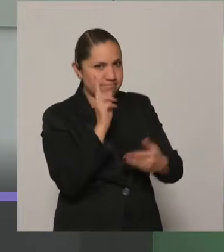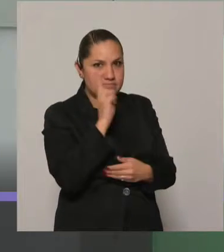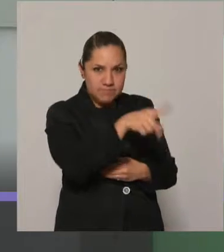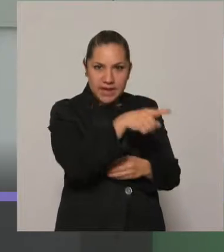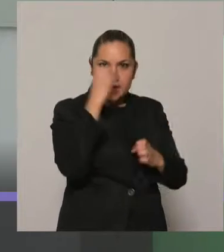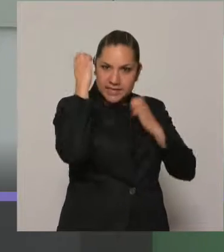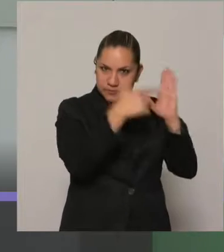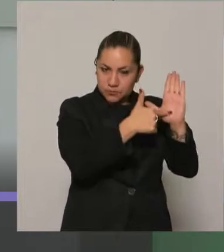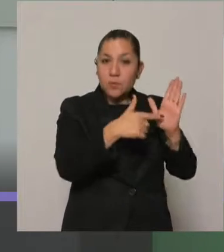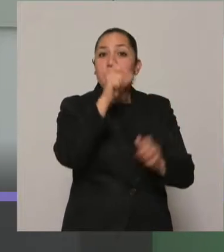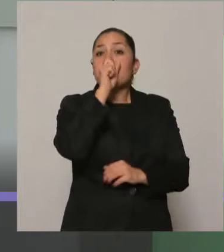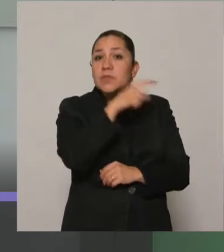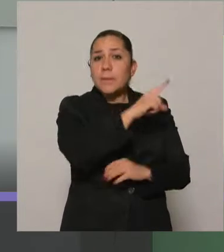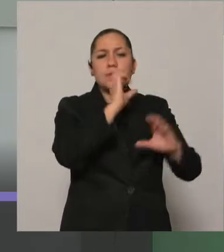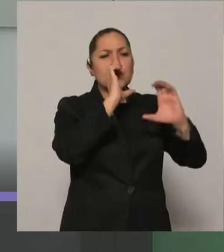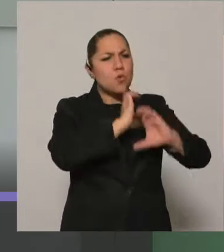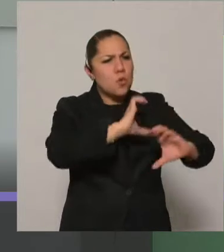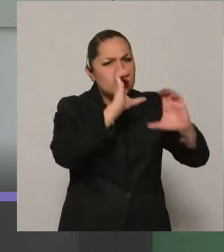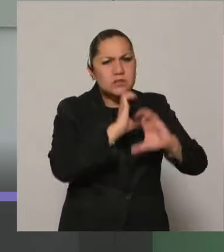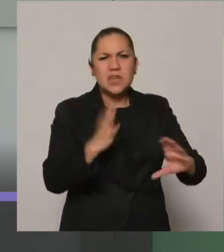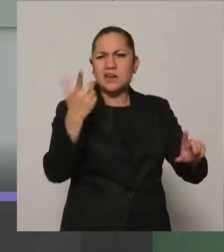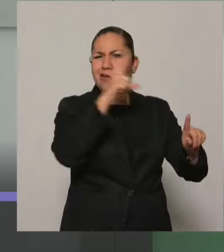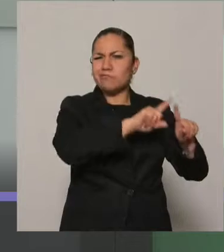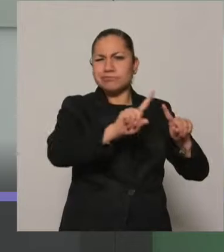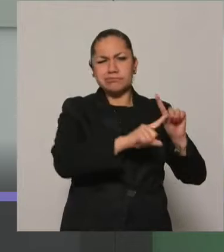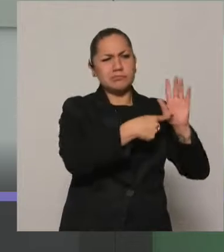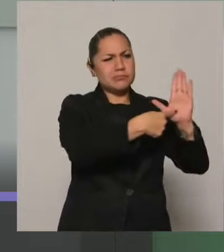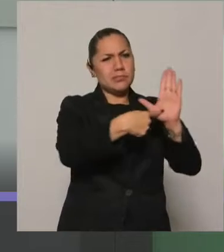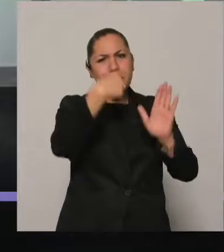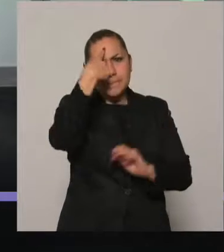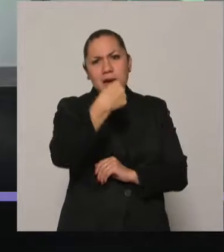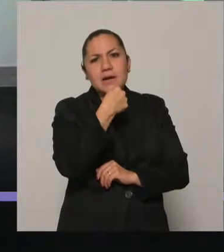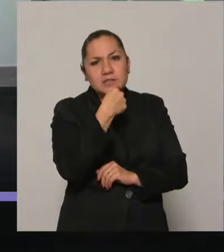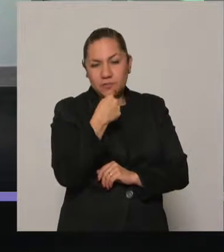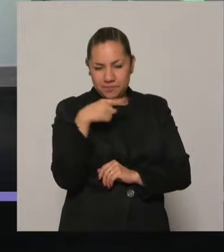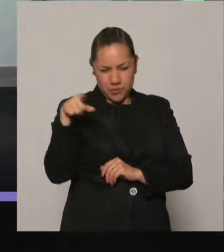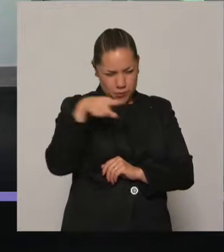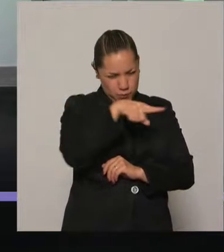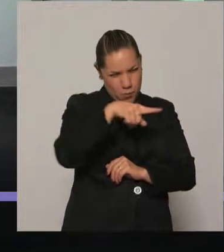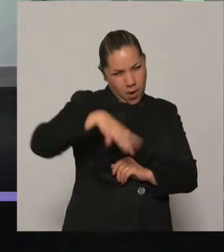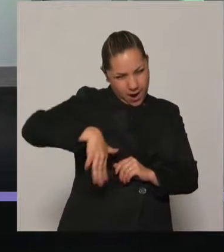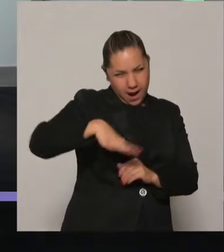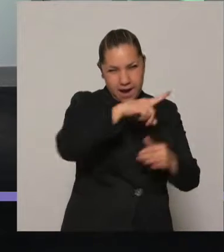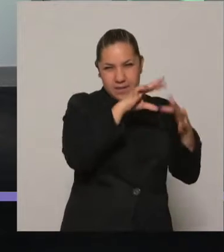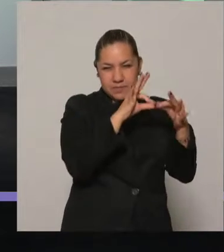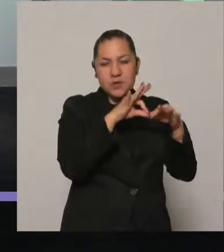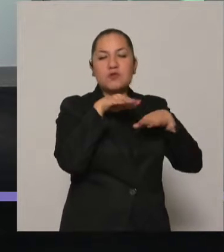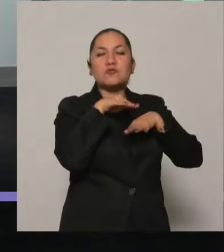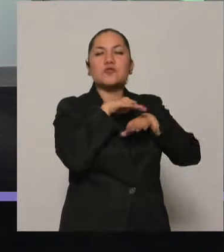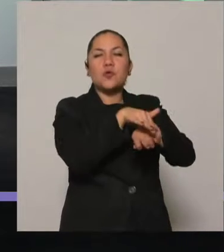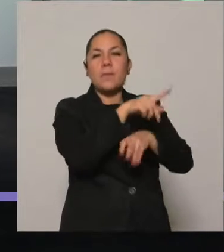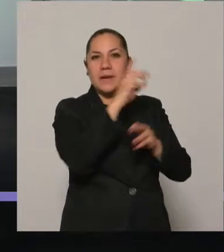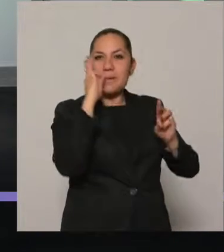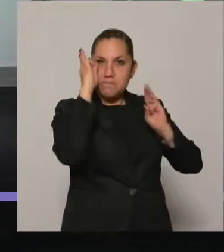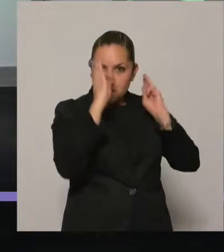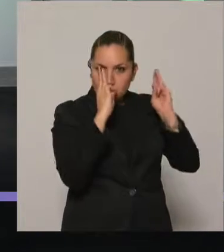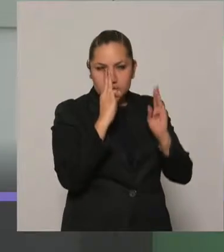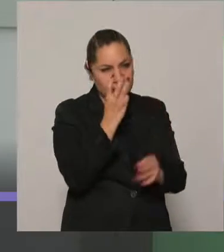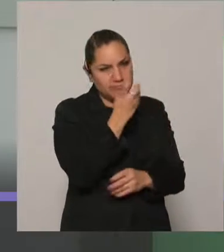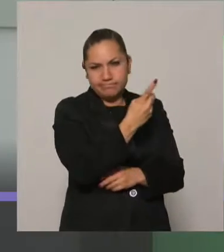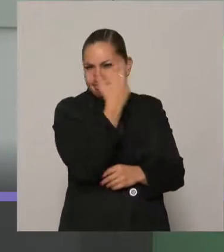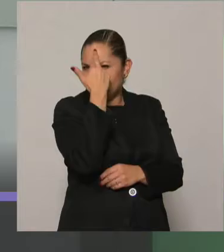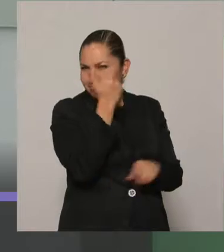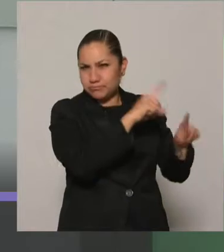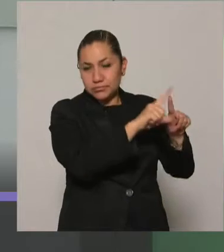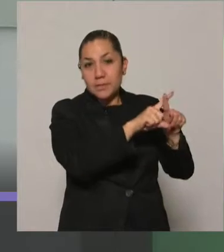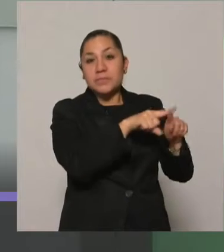23 espectáculos para niños. Y lo que tú decías, la cantidad de museos, hay nuevos museos, hay un museo de Star Wars, por ejemplo, que en la Colonia